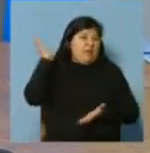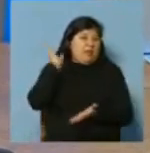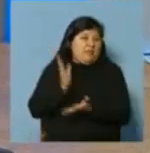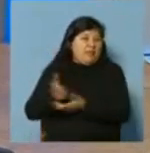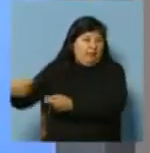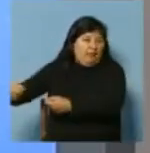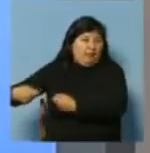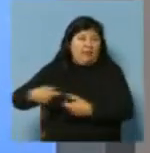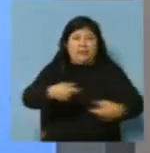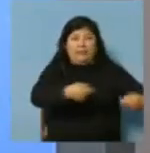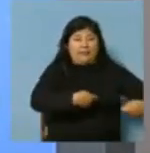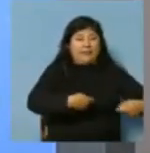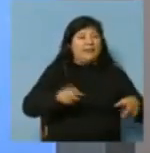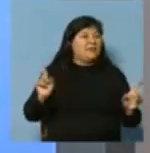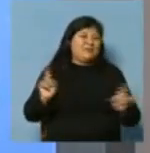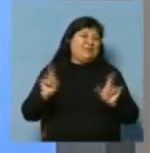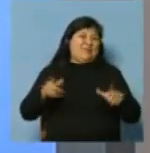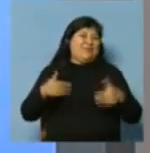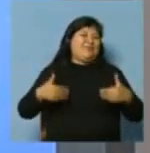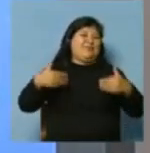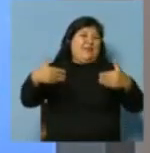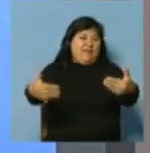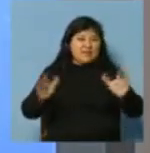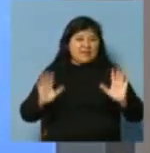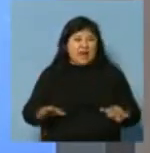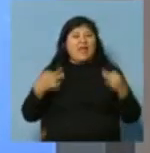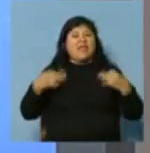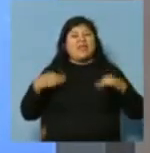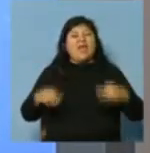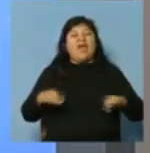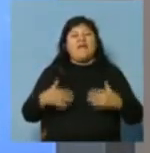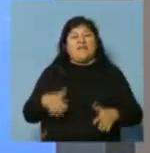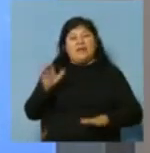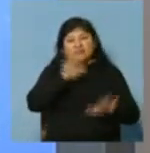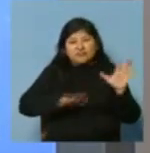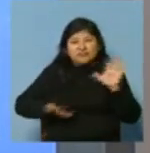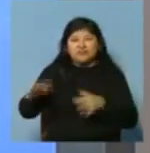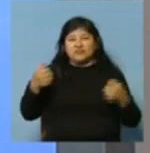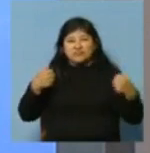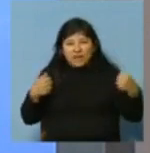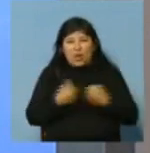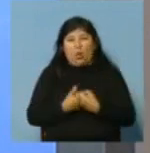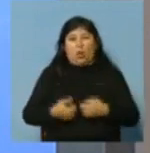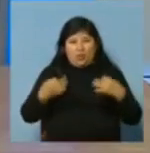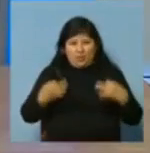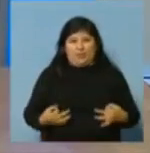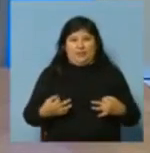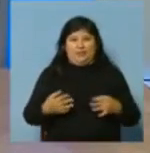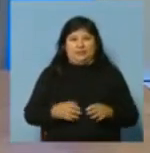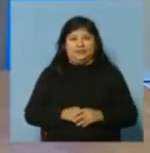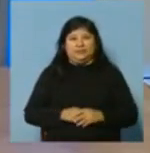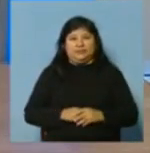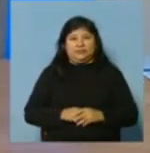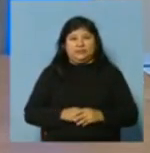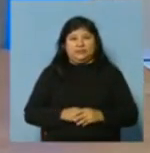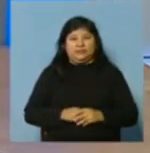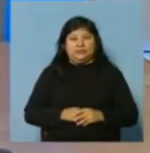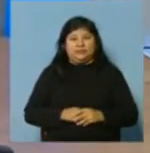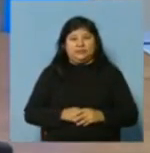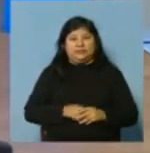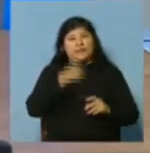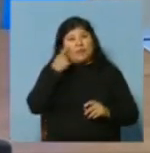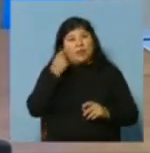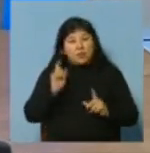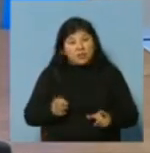no vamos a avanzar como sociedad necesitamos ese consenso por eso es que también uno ve con